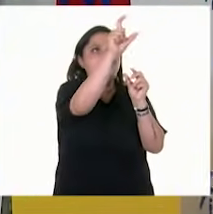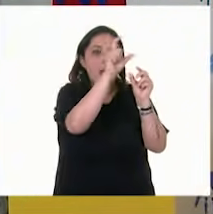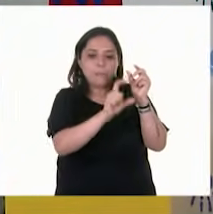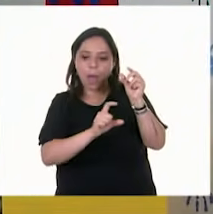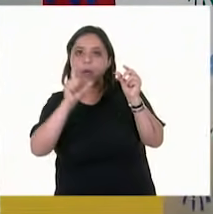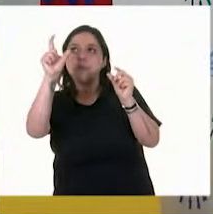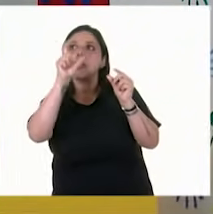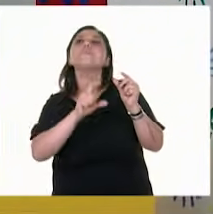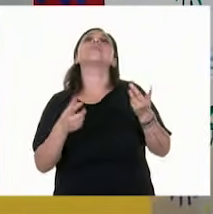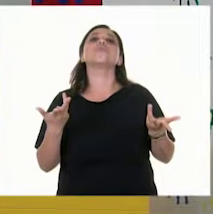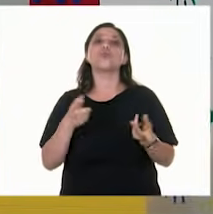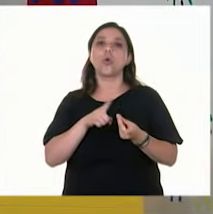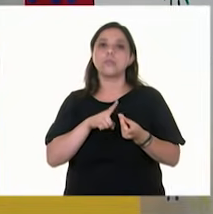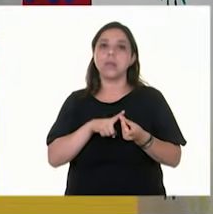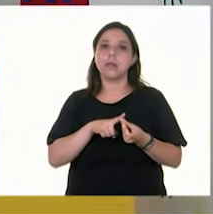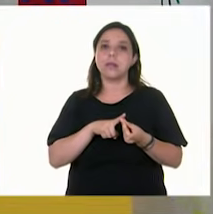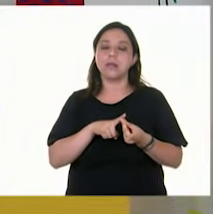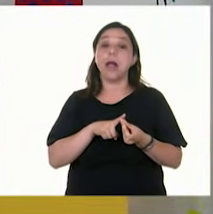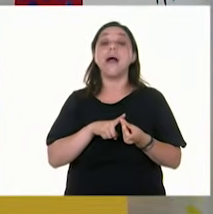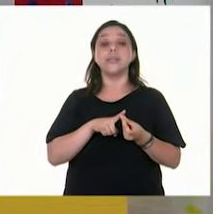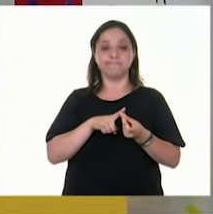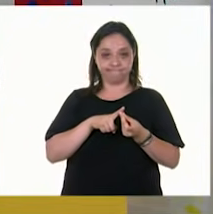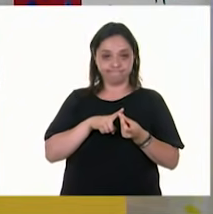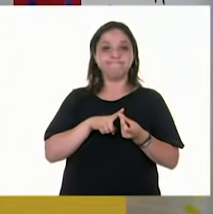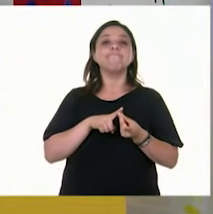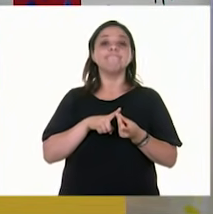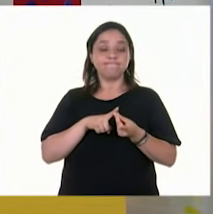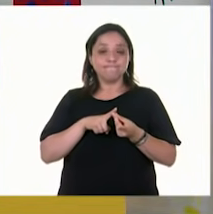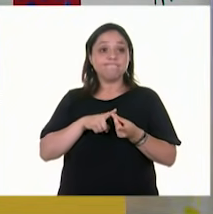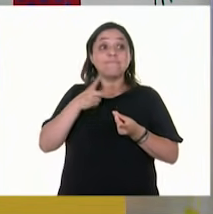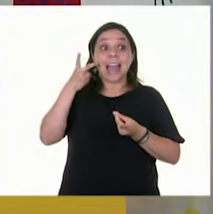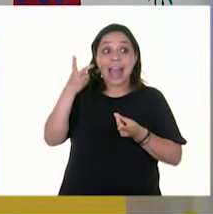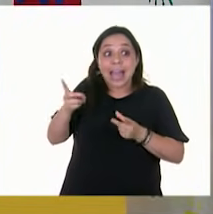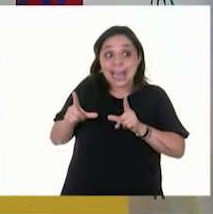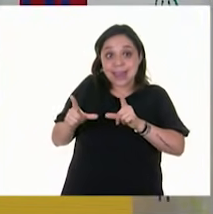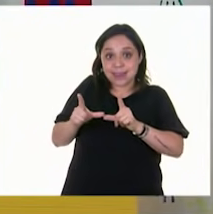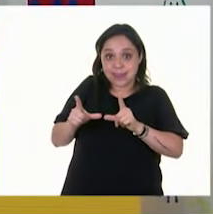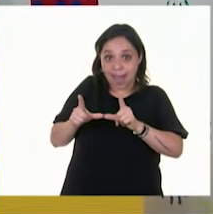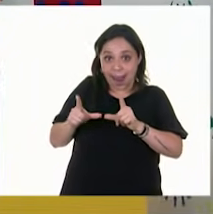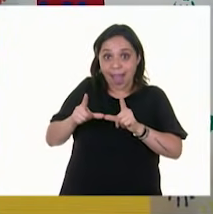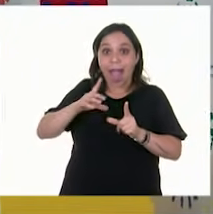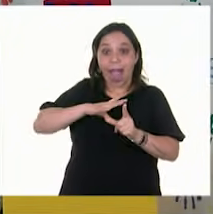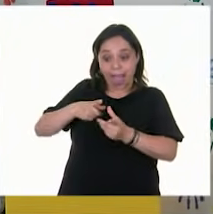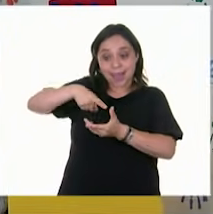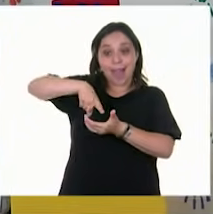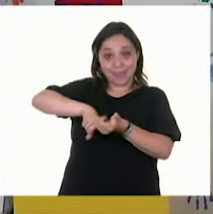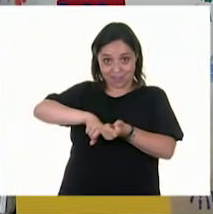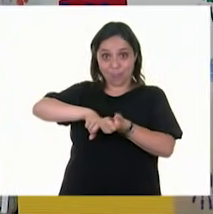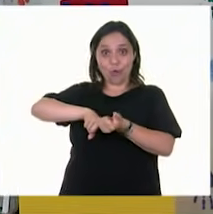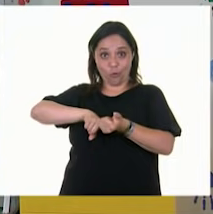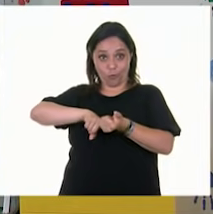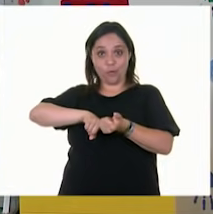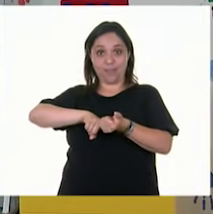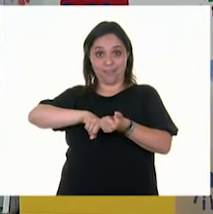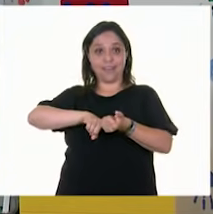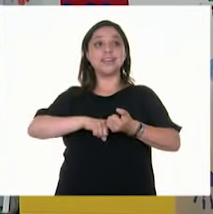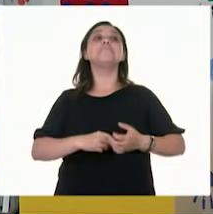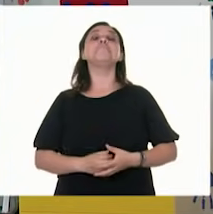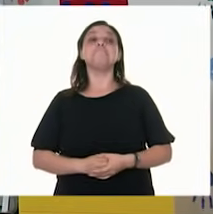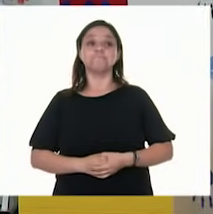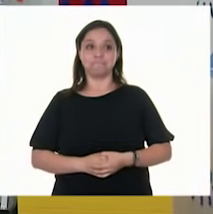tache o nuestro círculo? Claro. Eso viene en estas tarjetas que tenemos aquí. Ah. Ya, muy